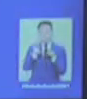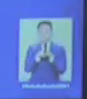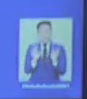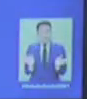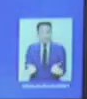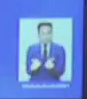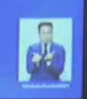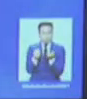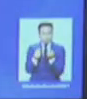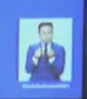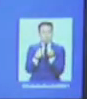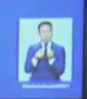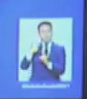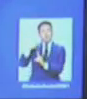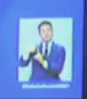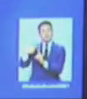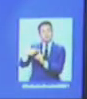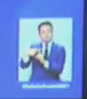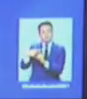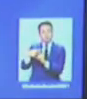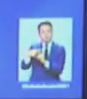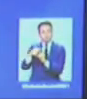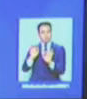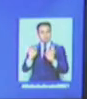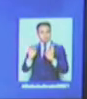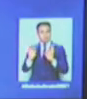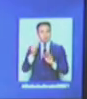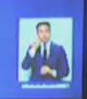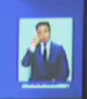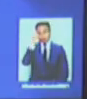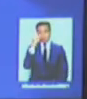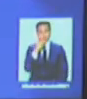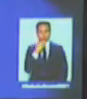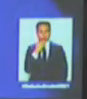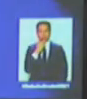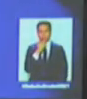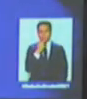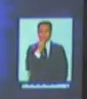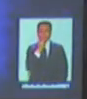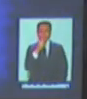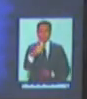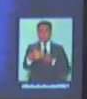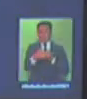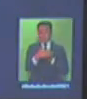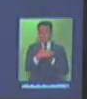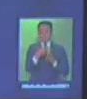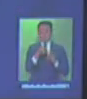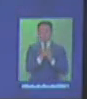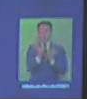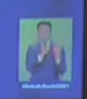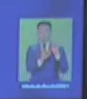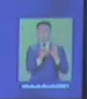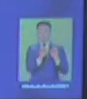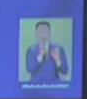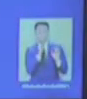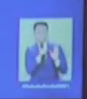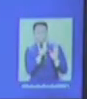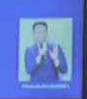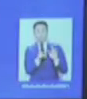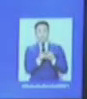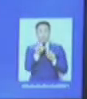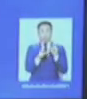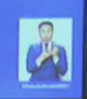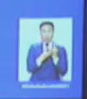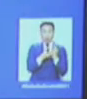2 horas y 45 minutos aproximadamente, fue la última cita en la que presencialmente 6 de los 7 postulantes a la primera magistratura de la Nación